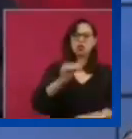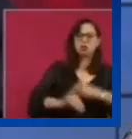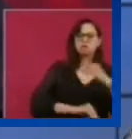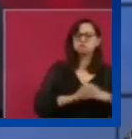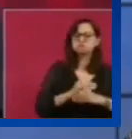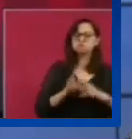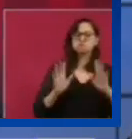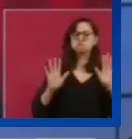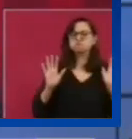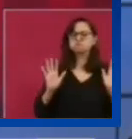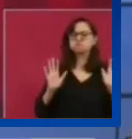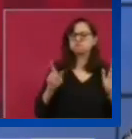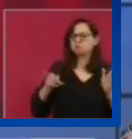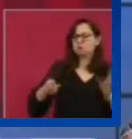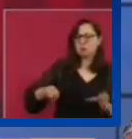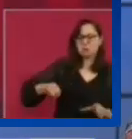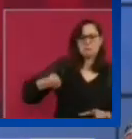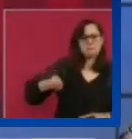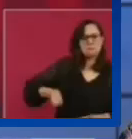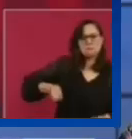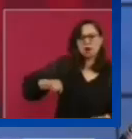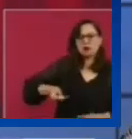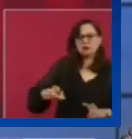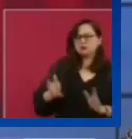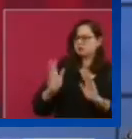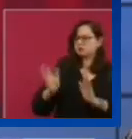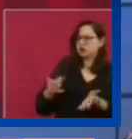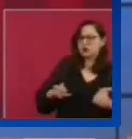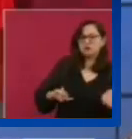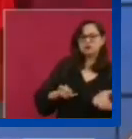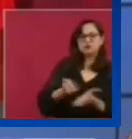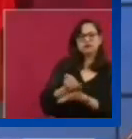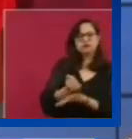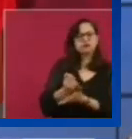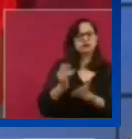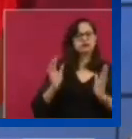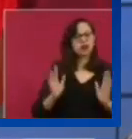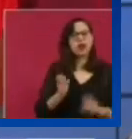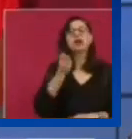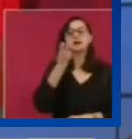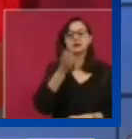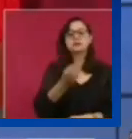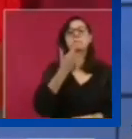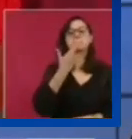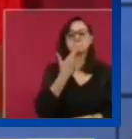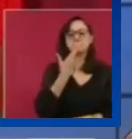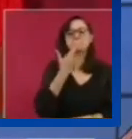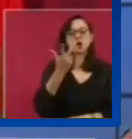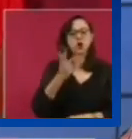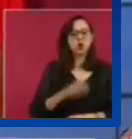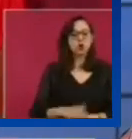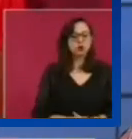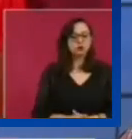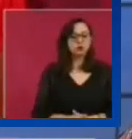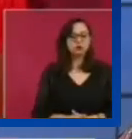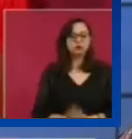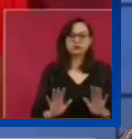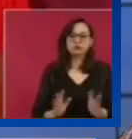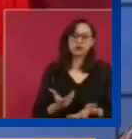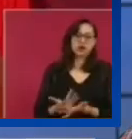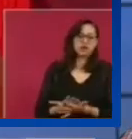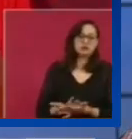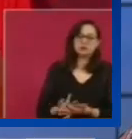ejemplo, el mismo Gertz Manero, no se puede someter a los ministros, a como lo hicieron Felipe Calderón en el caso